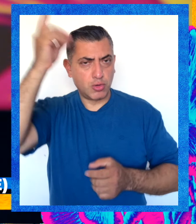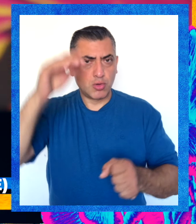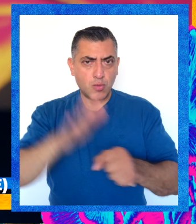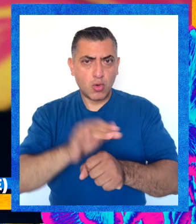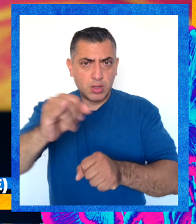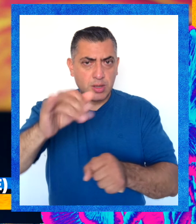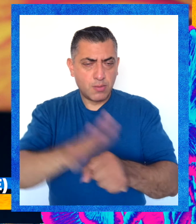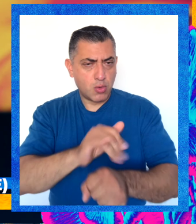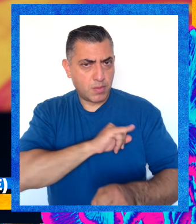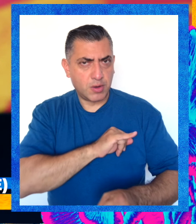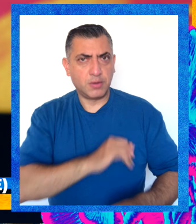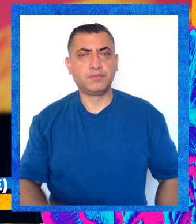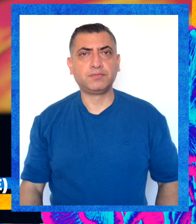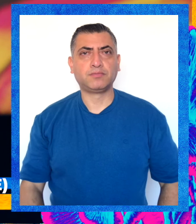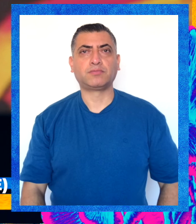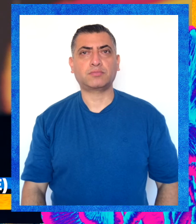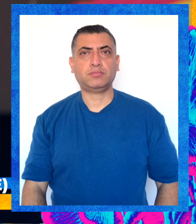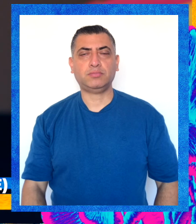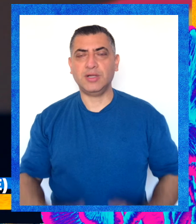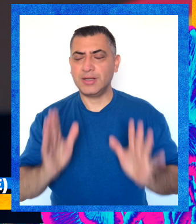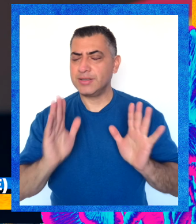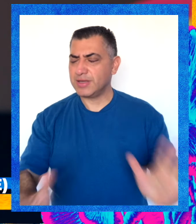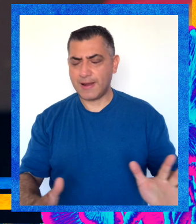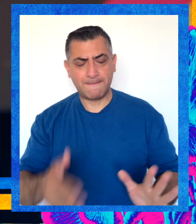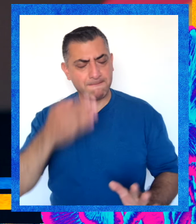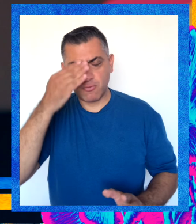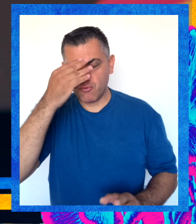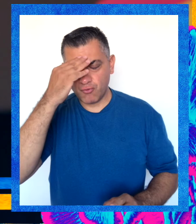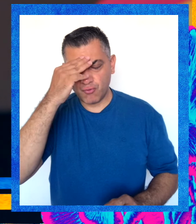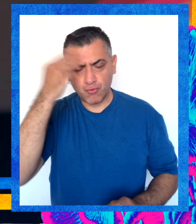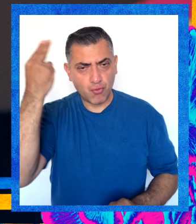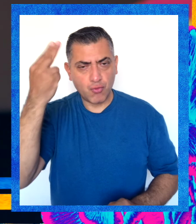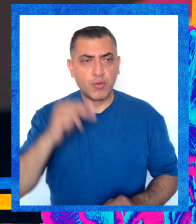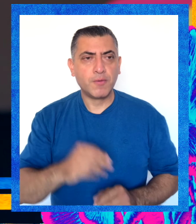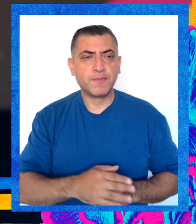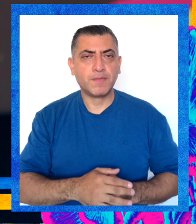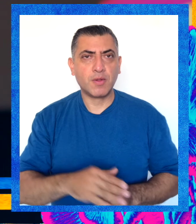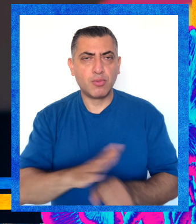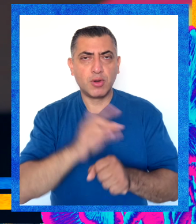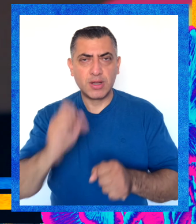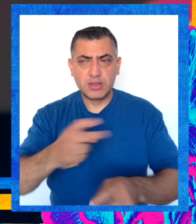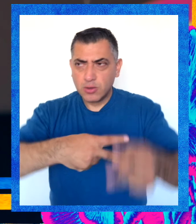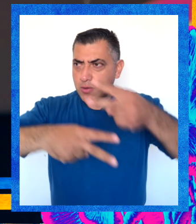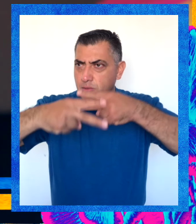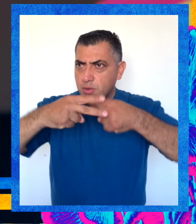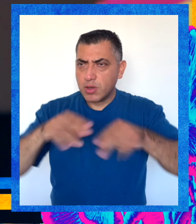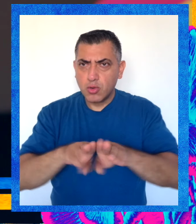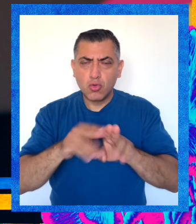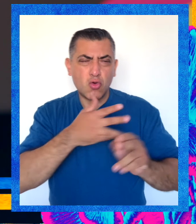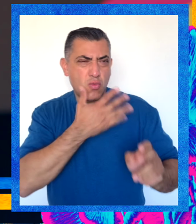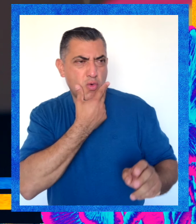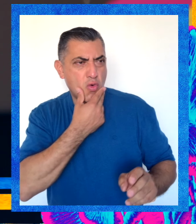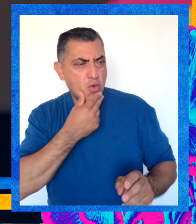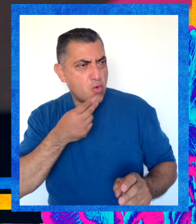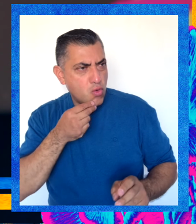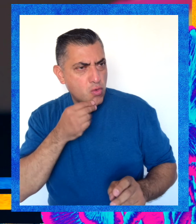y por mí está resuelto en cristo jesús por eso vino como humano con el propósito de hacer